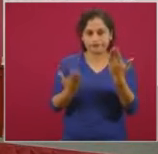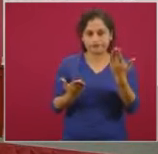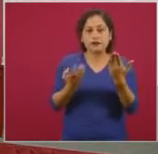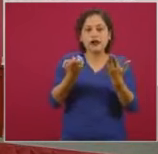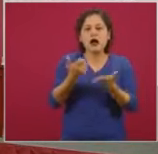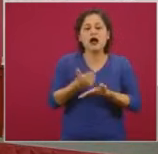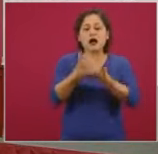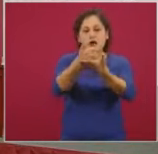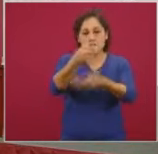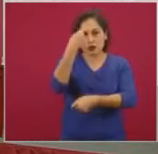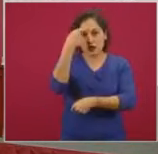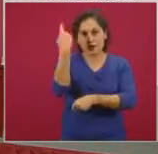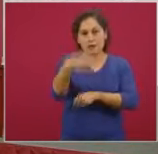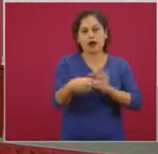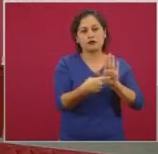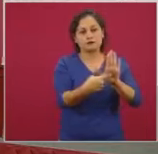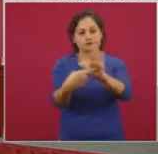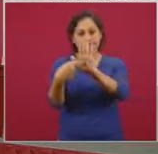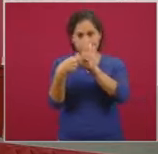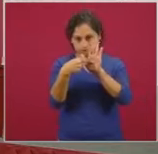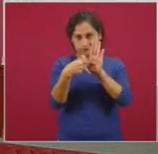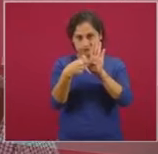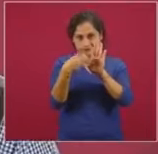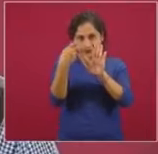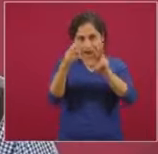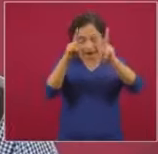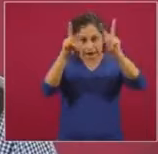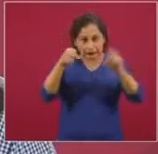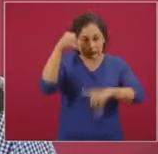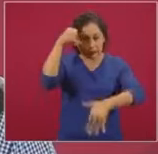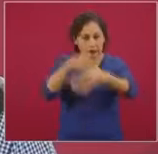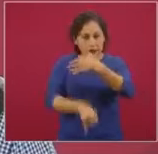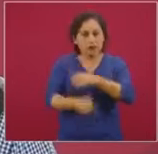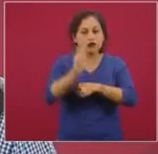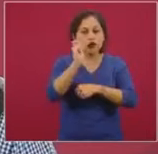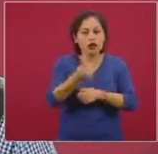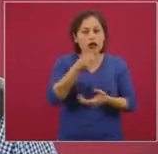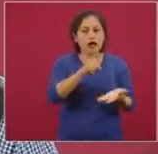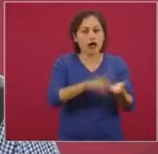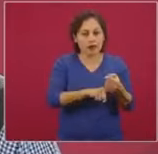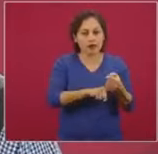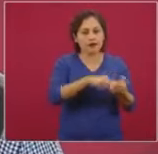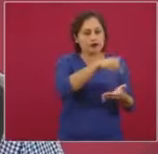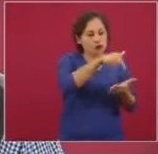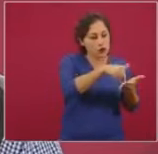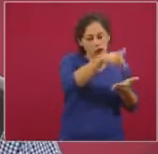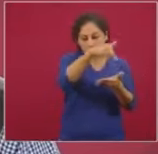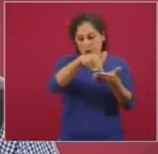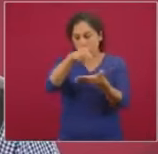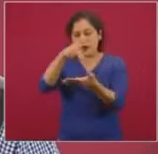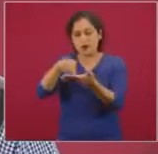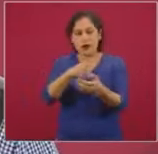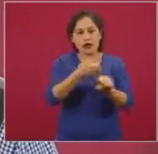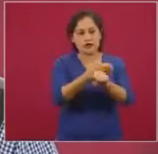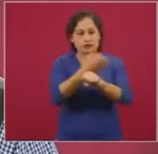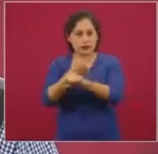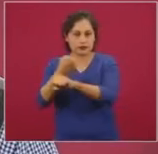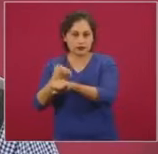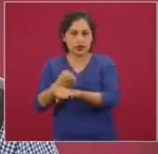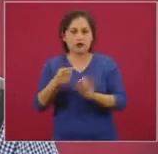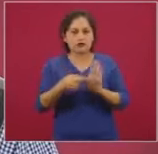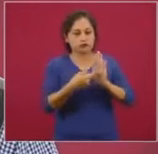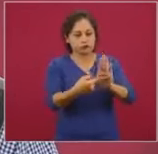una manera más a fondo cuál es el comportamiento en cada una de las regiones, y entonces poder generar las